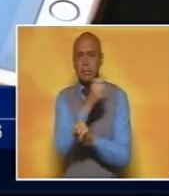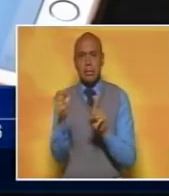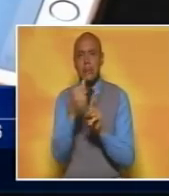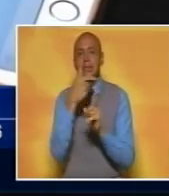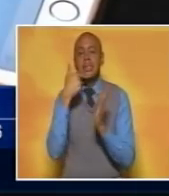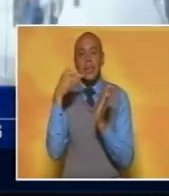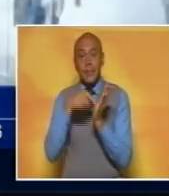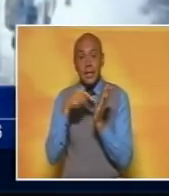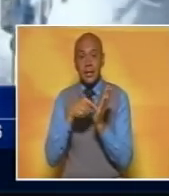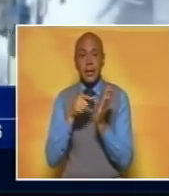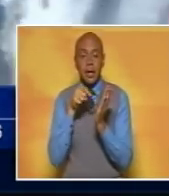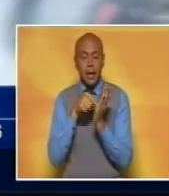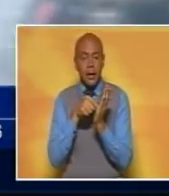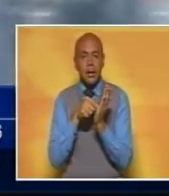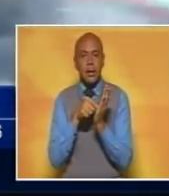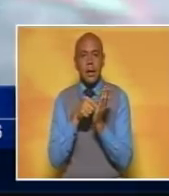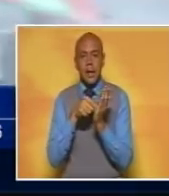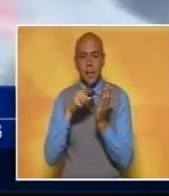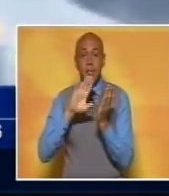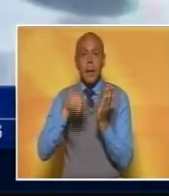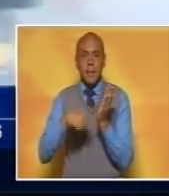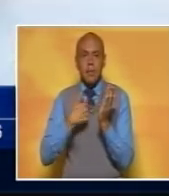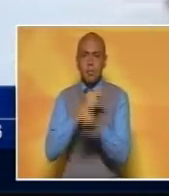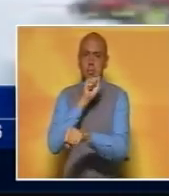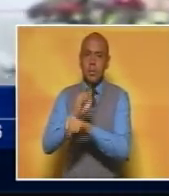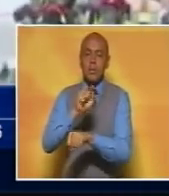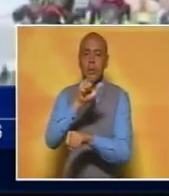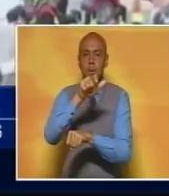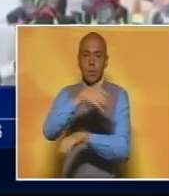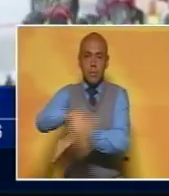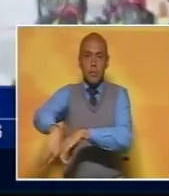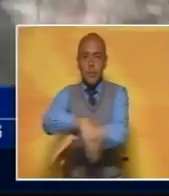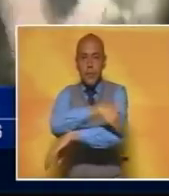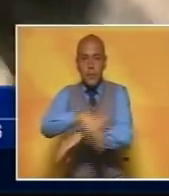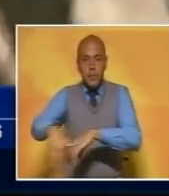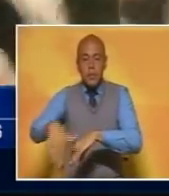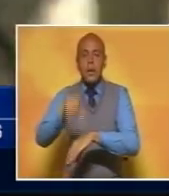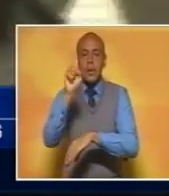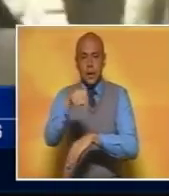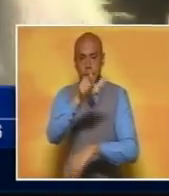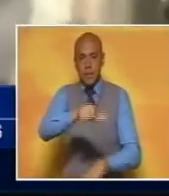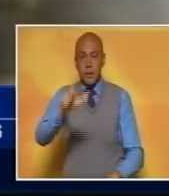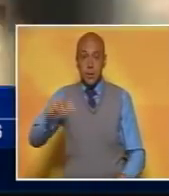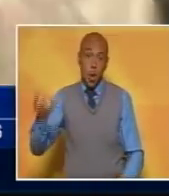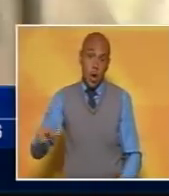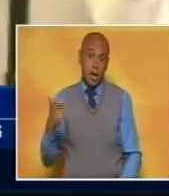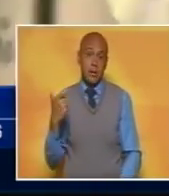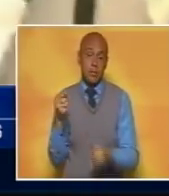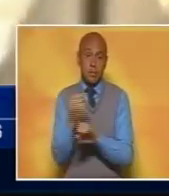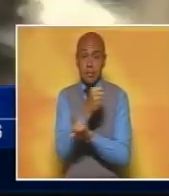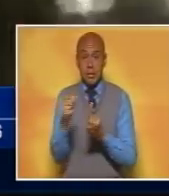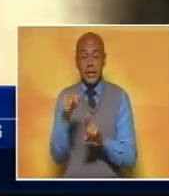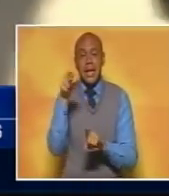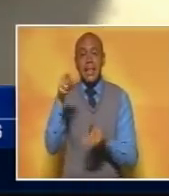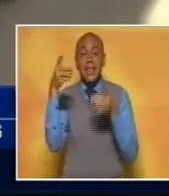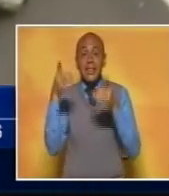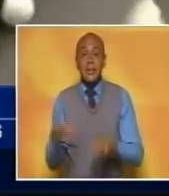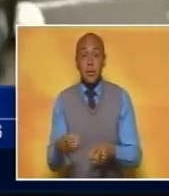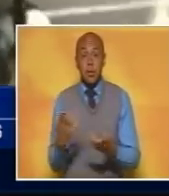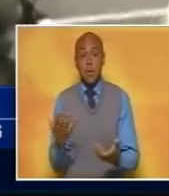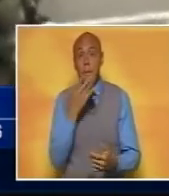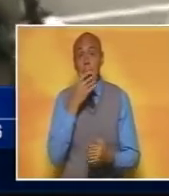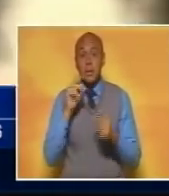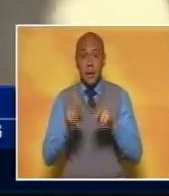verificar que la misma también se ha utilizado para amenazar la seguridad pública y victimizar residentes. La decisión surge un día después de que el